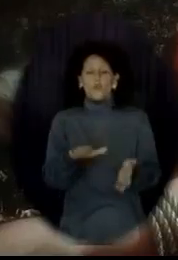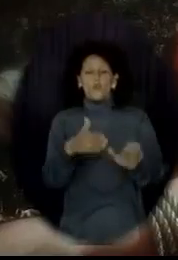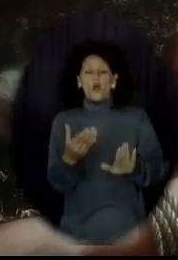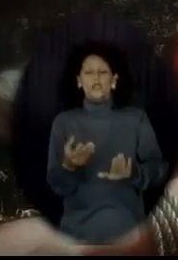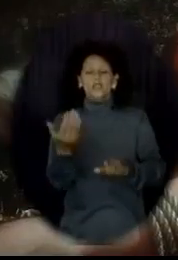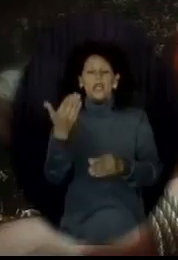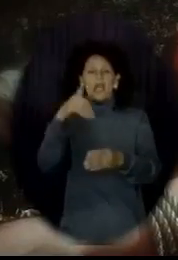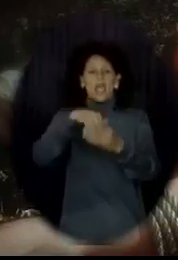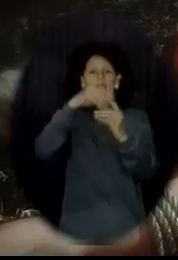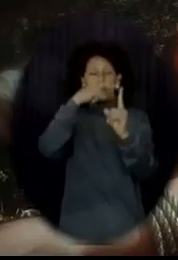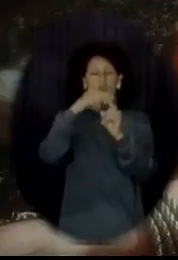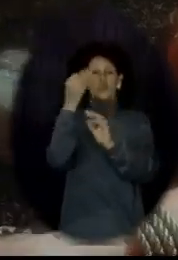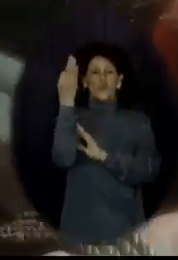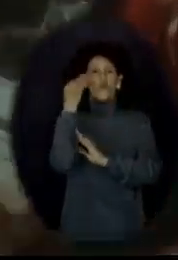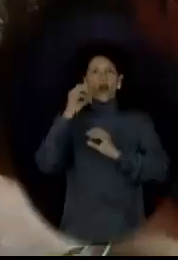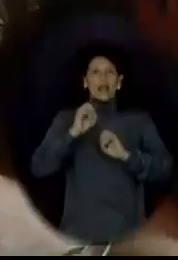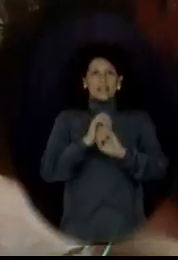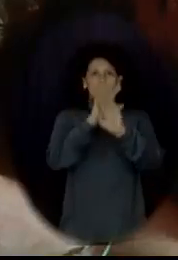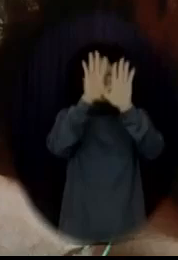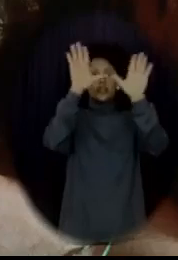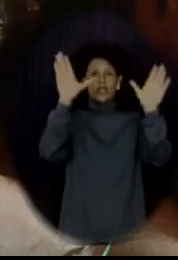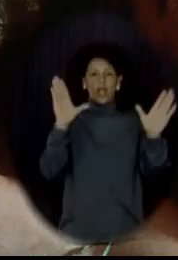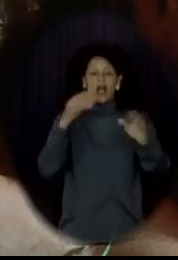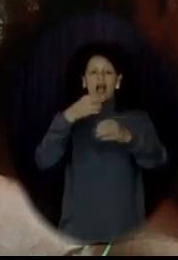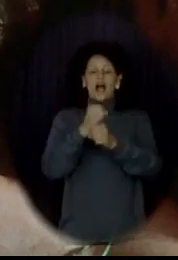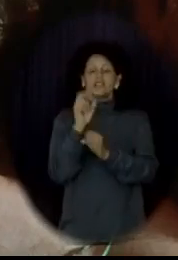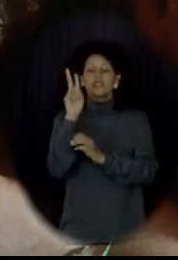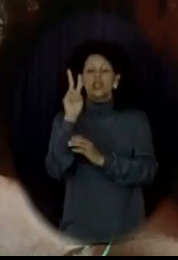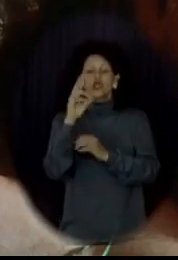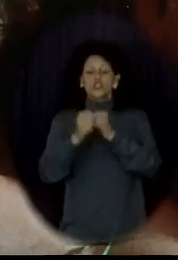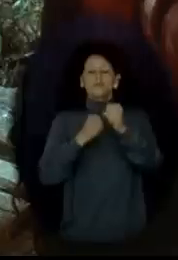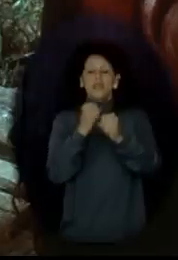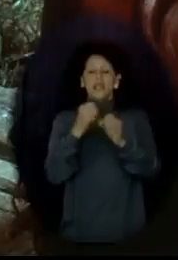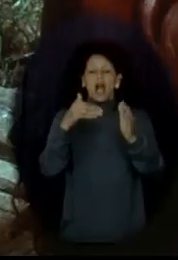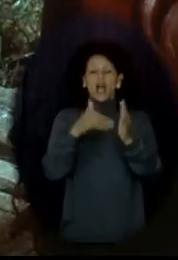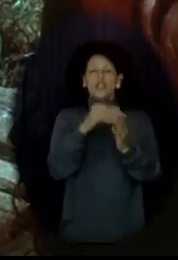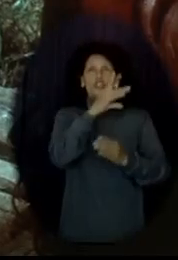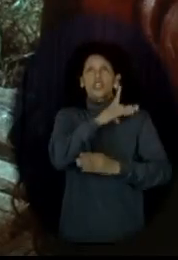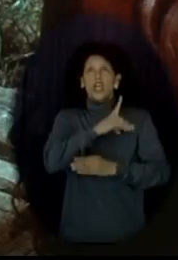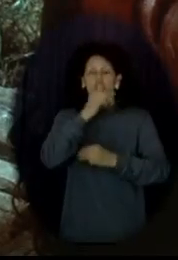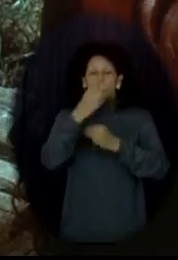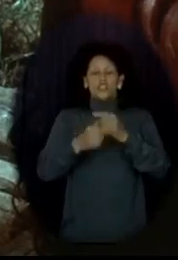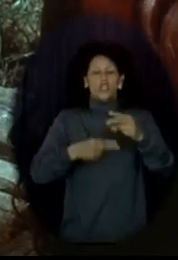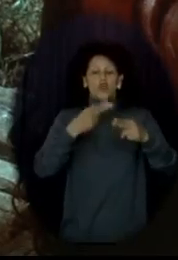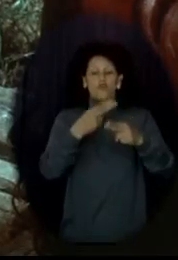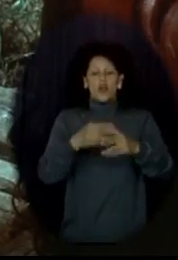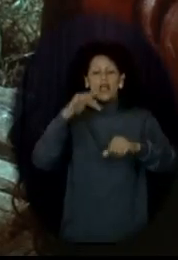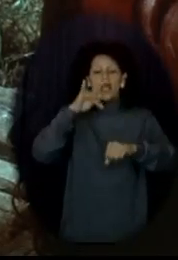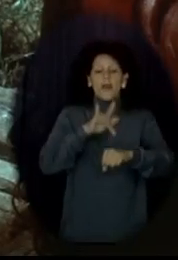Su muerte en la cruz fue extraordinaria. Hace 2000 años,